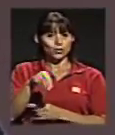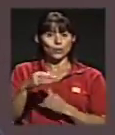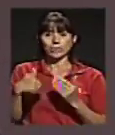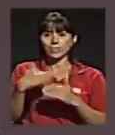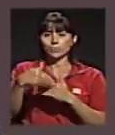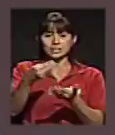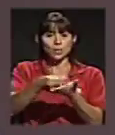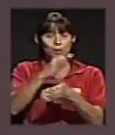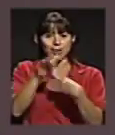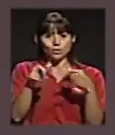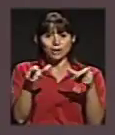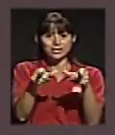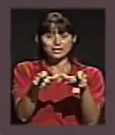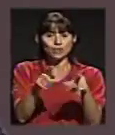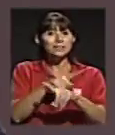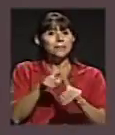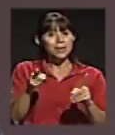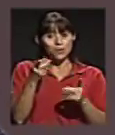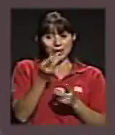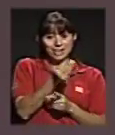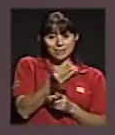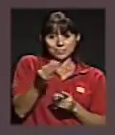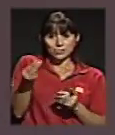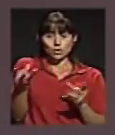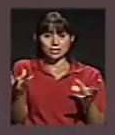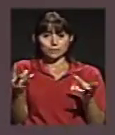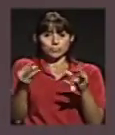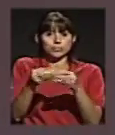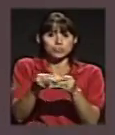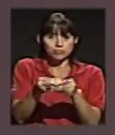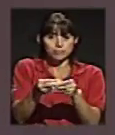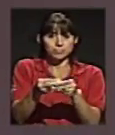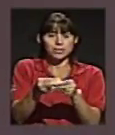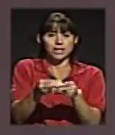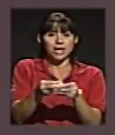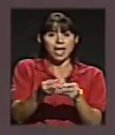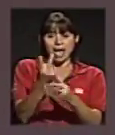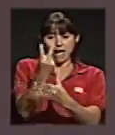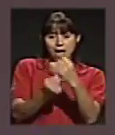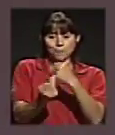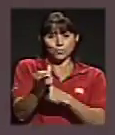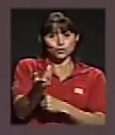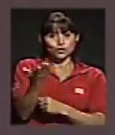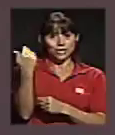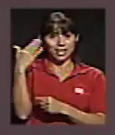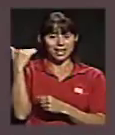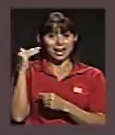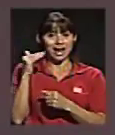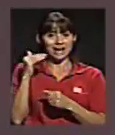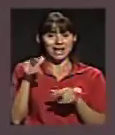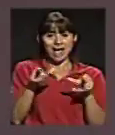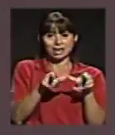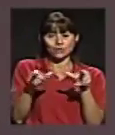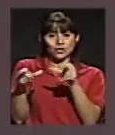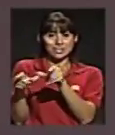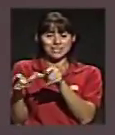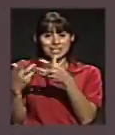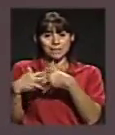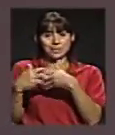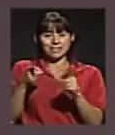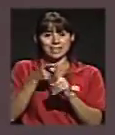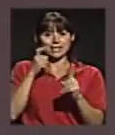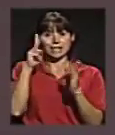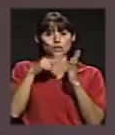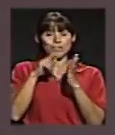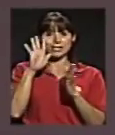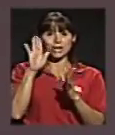un nexo de capitales, ahí sí se relacionaron, ambos eran accionistas de las empresas, de esta empresa, de 2005 hasta